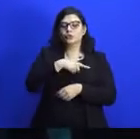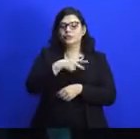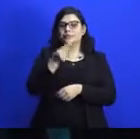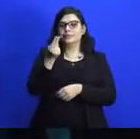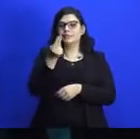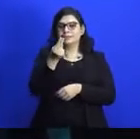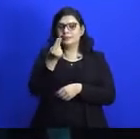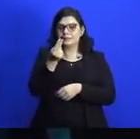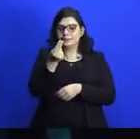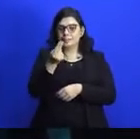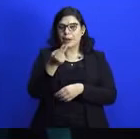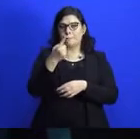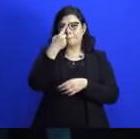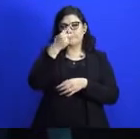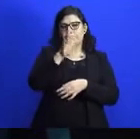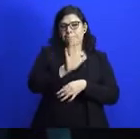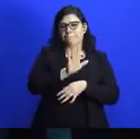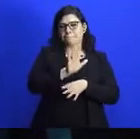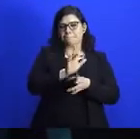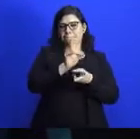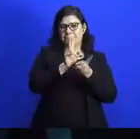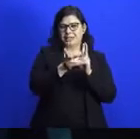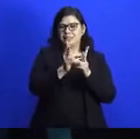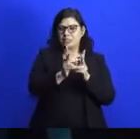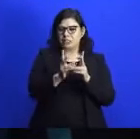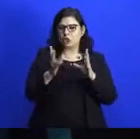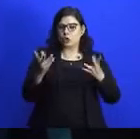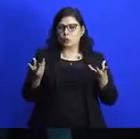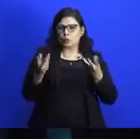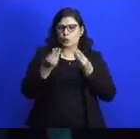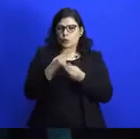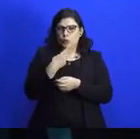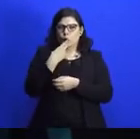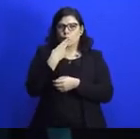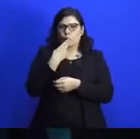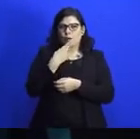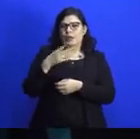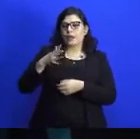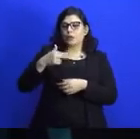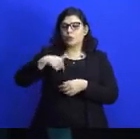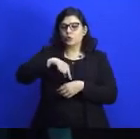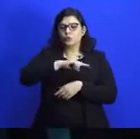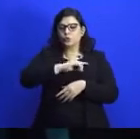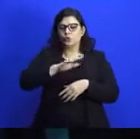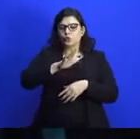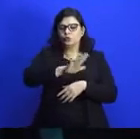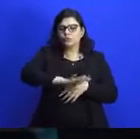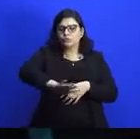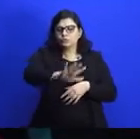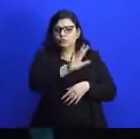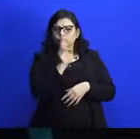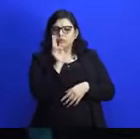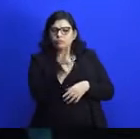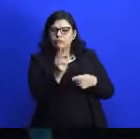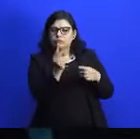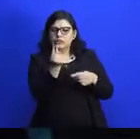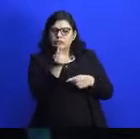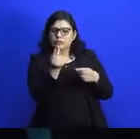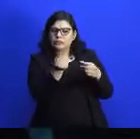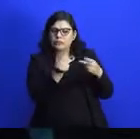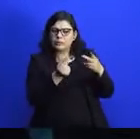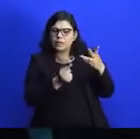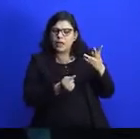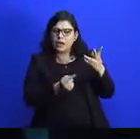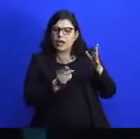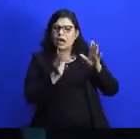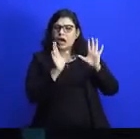valioso para la comunidad, que entiende sus necesidades y da acceso a productos y servicios de